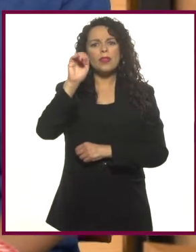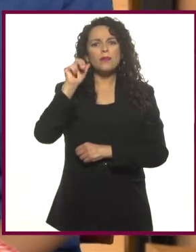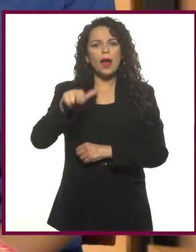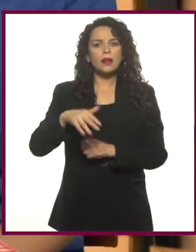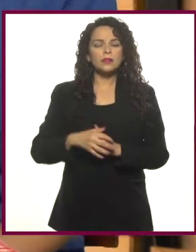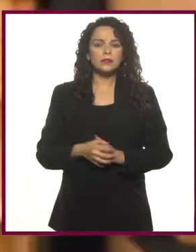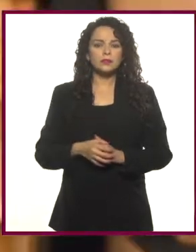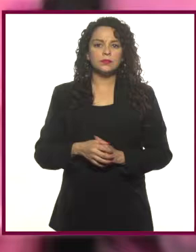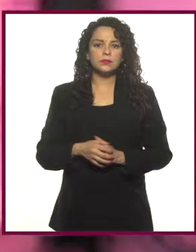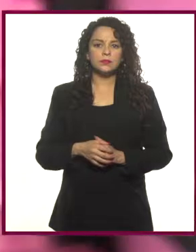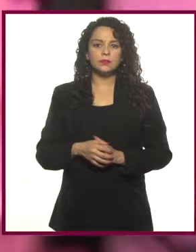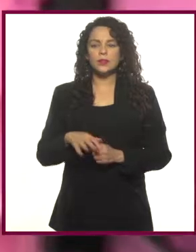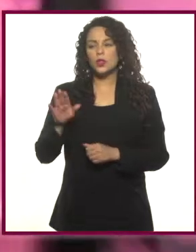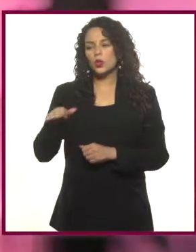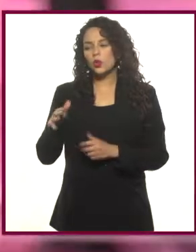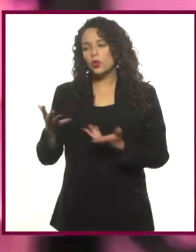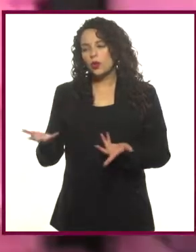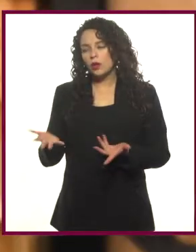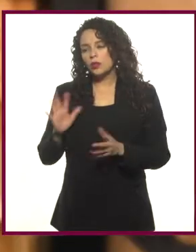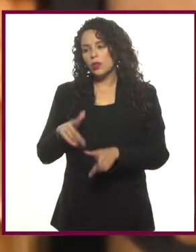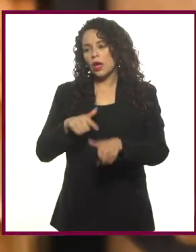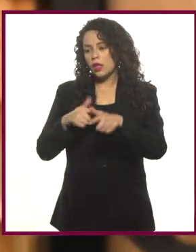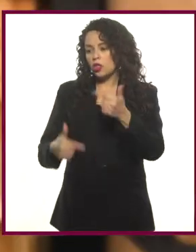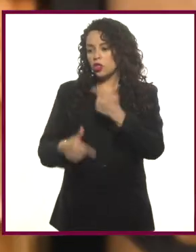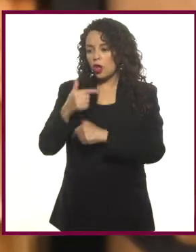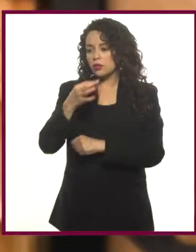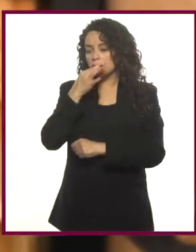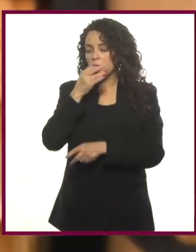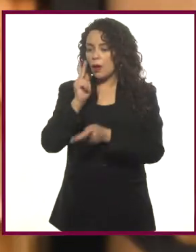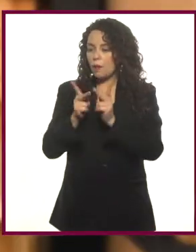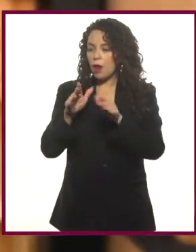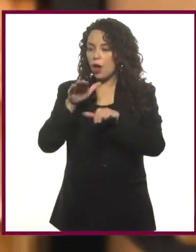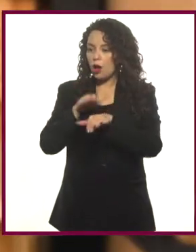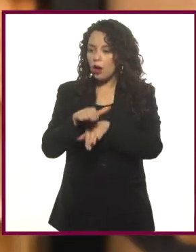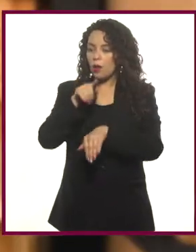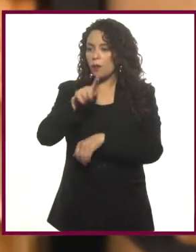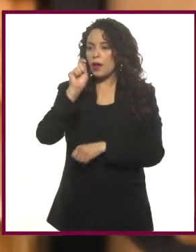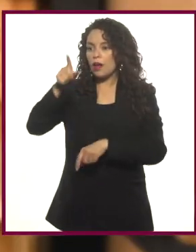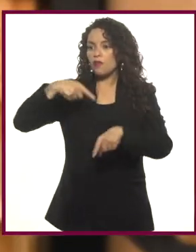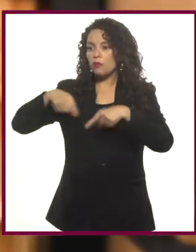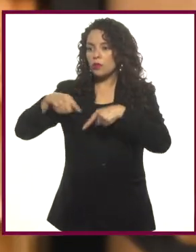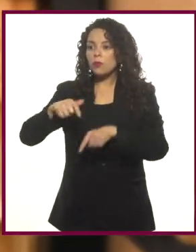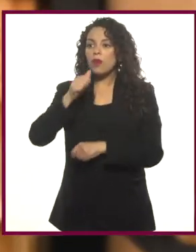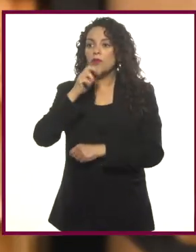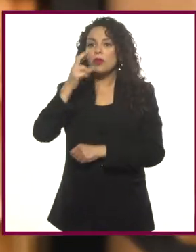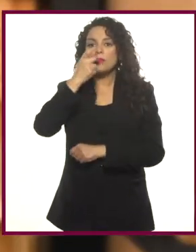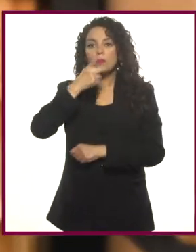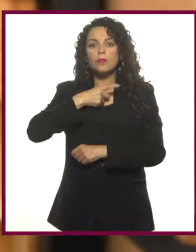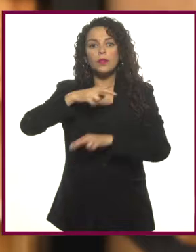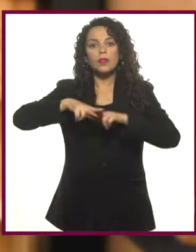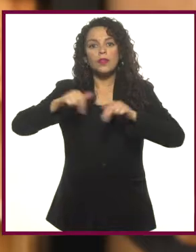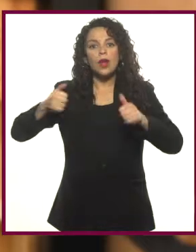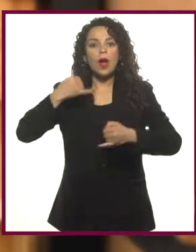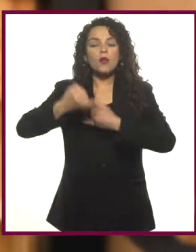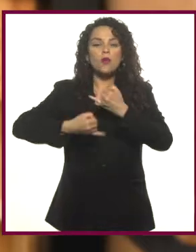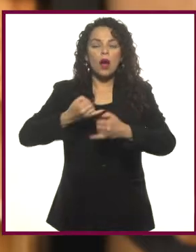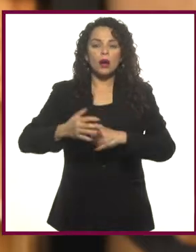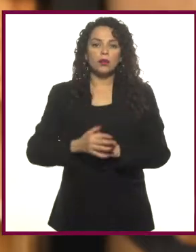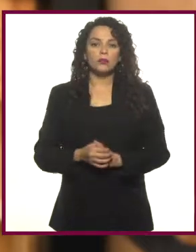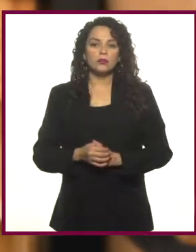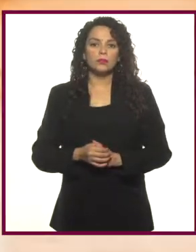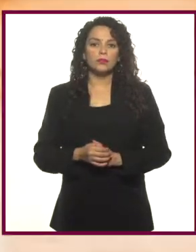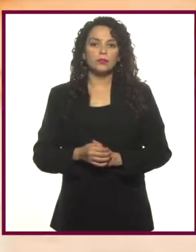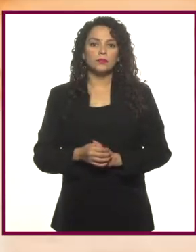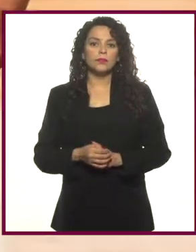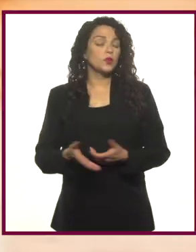que dice... Hugo, llevamos 12 minutos platicando de cómo te fue en el foot y todavía no empiezas a hablar del